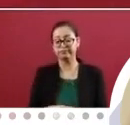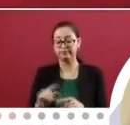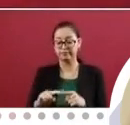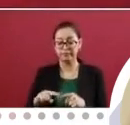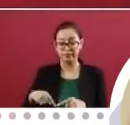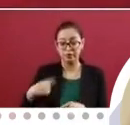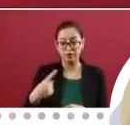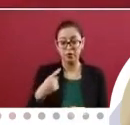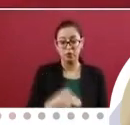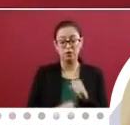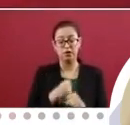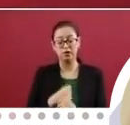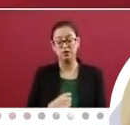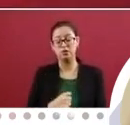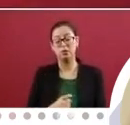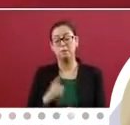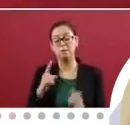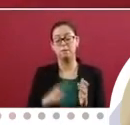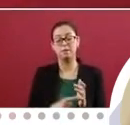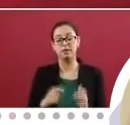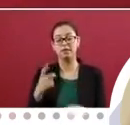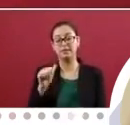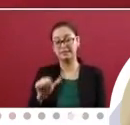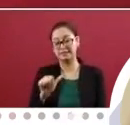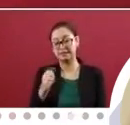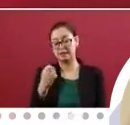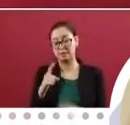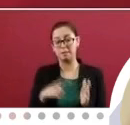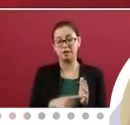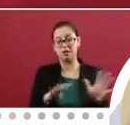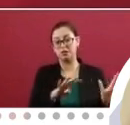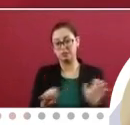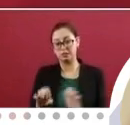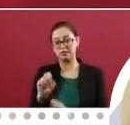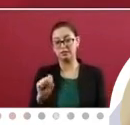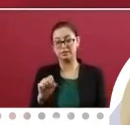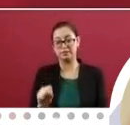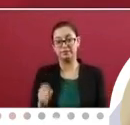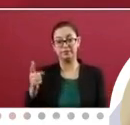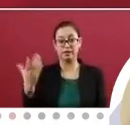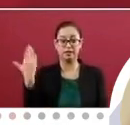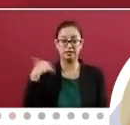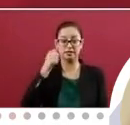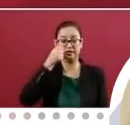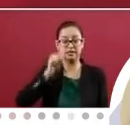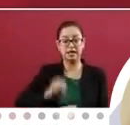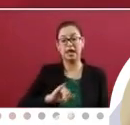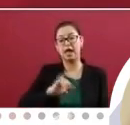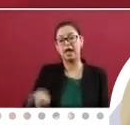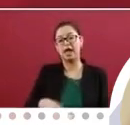es que pudimos publicar la información casi cuando se había anunciado